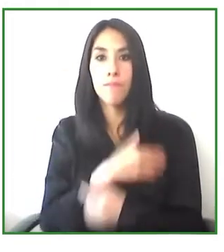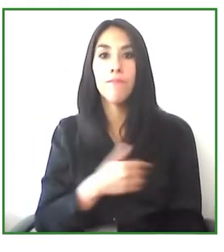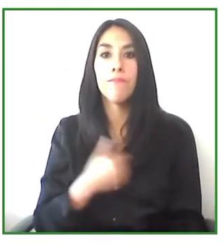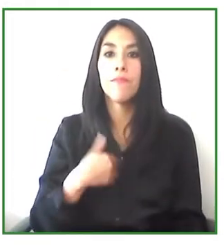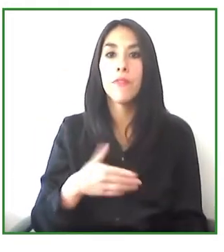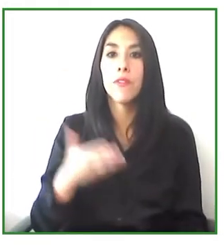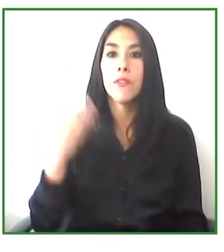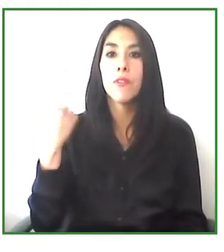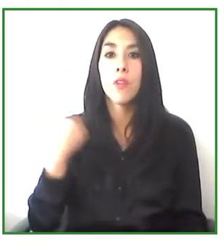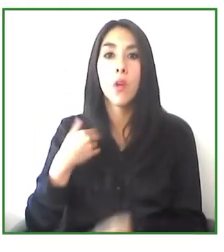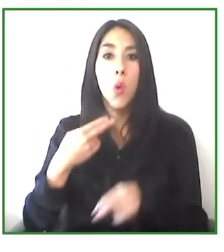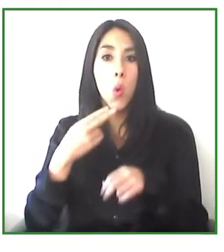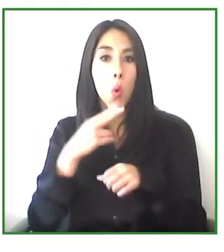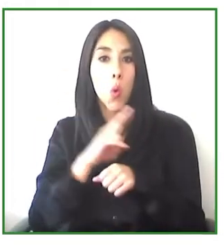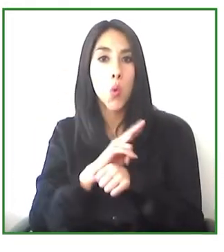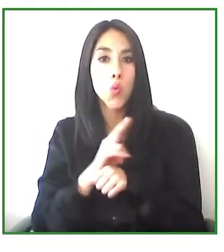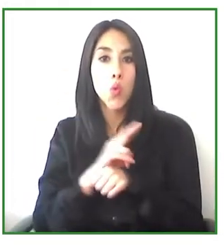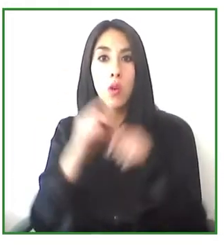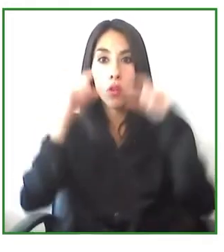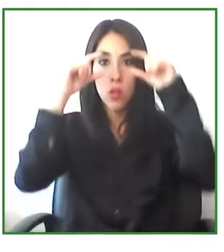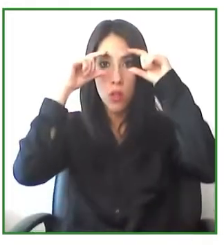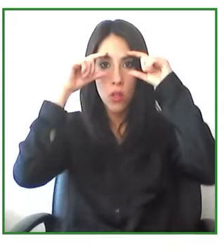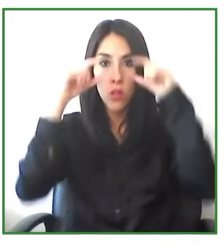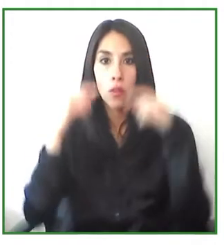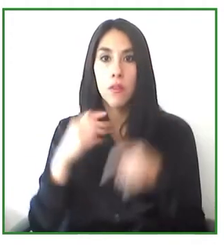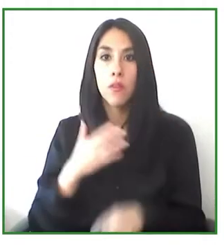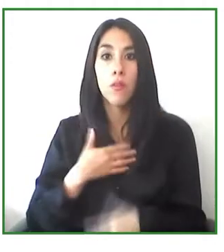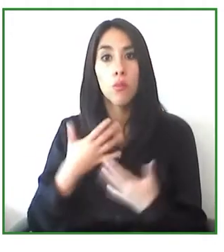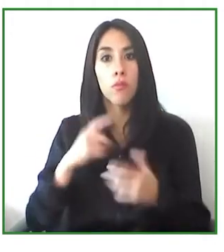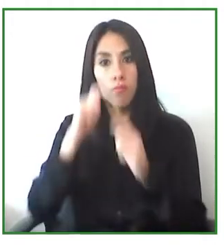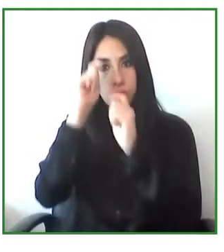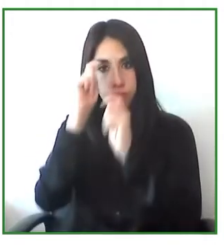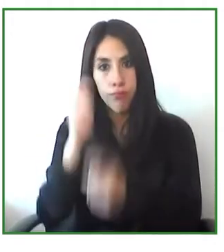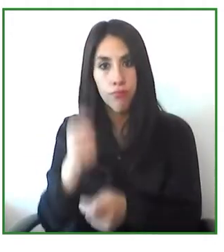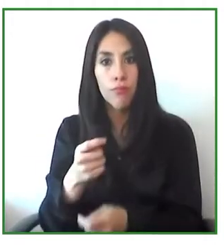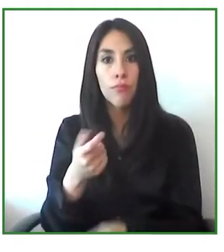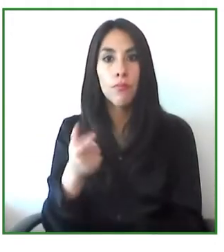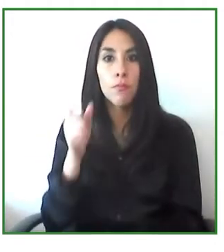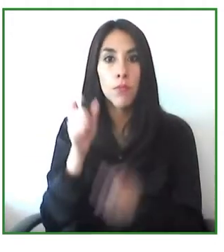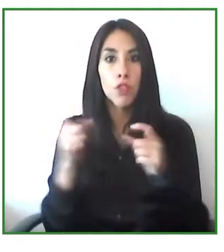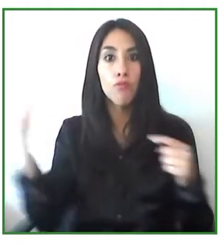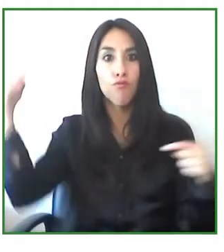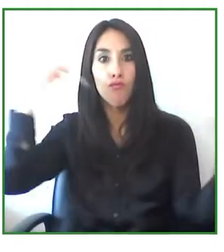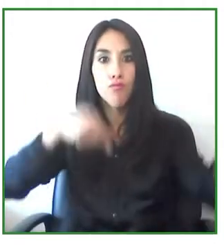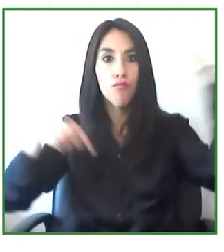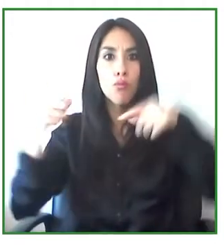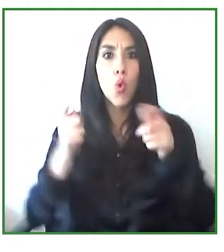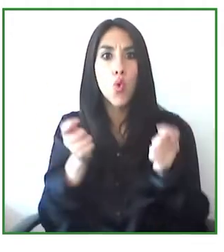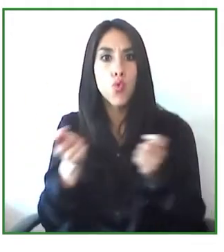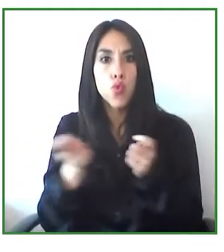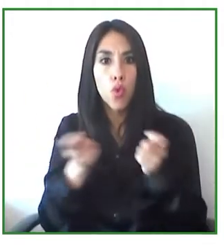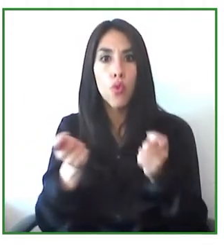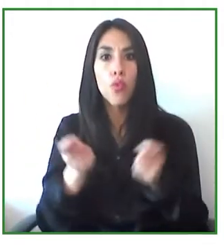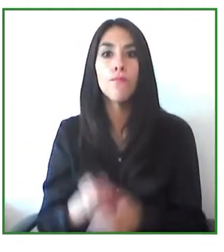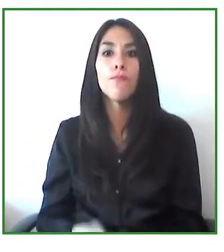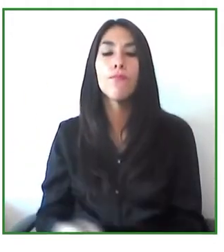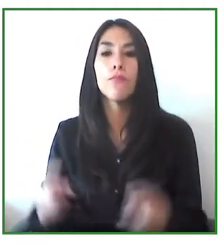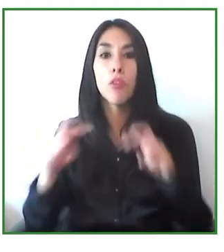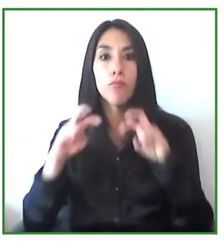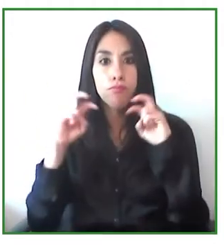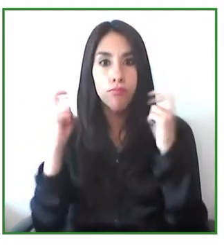Es un honor para mí estar nuevamente moderando este conversatorio de ICT en el marco de la conferencia de Zero